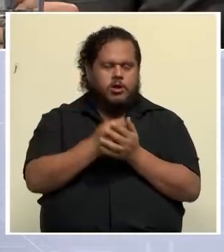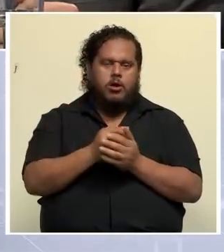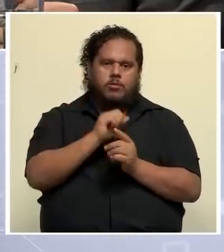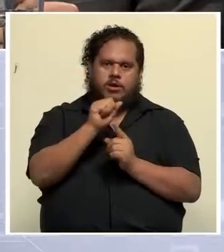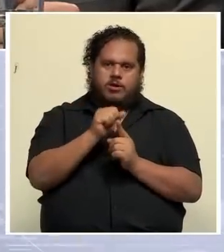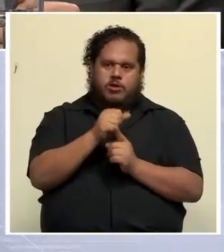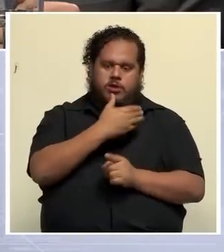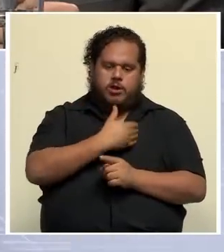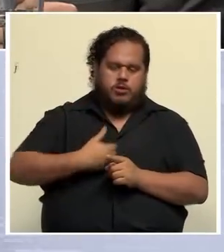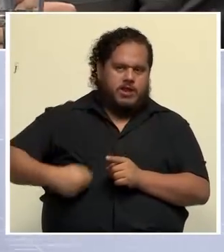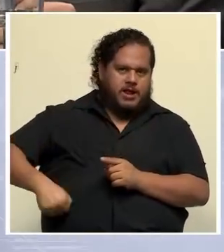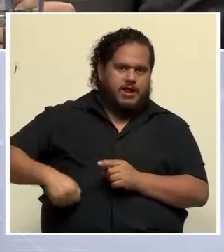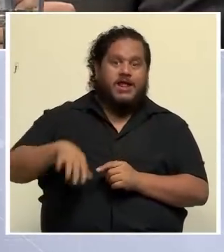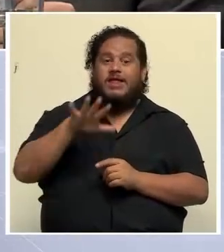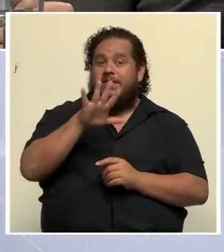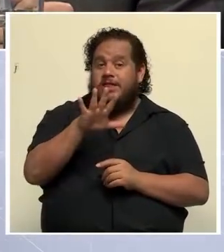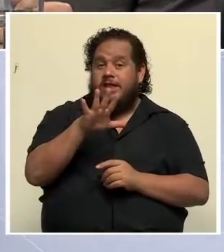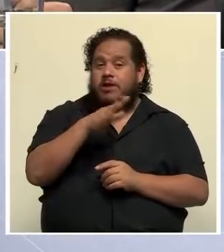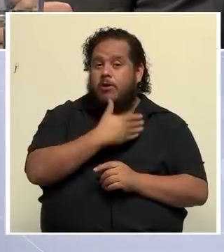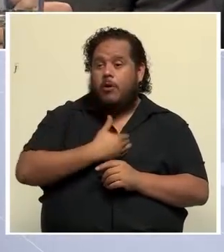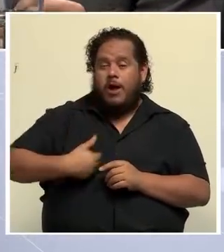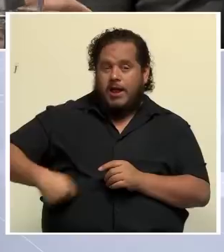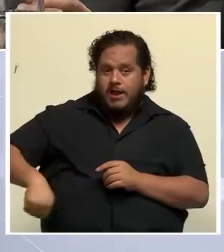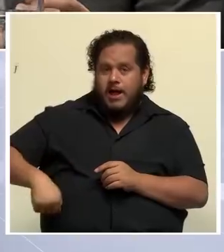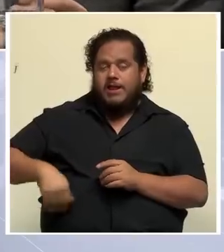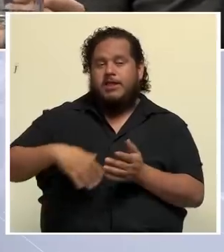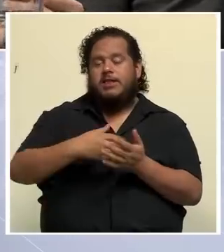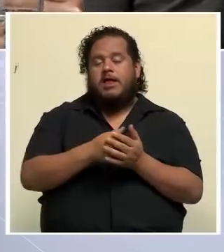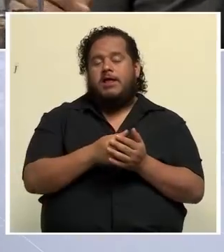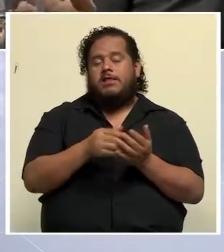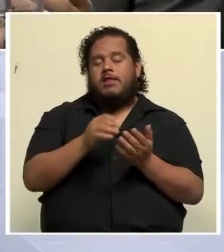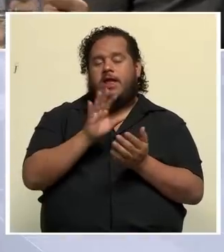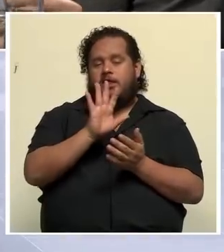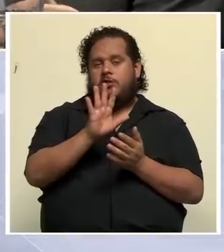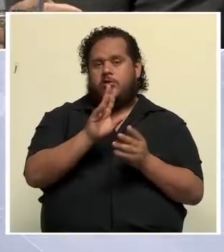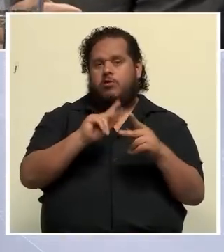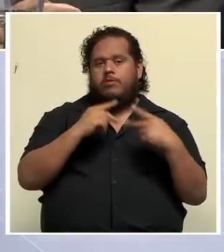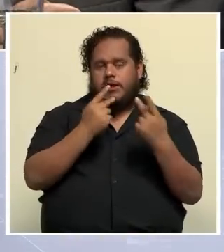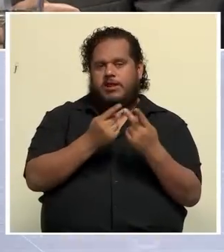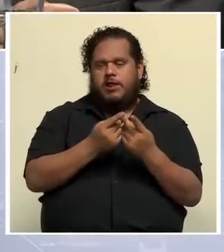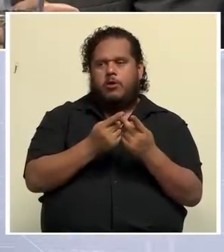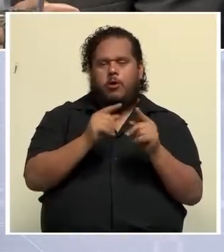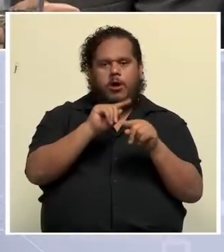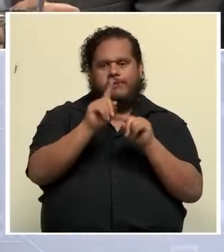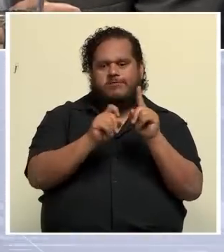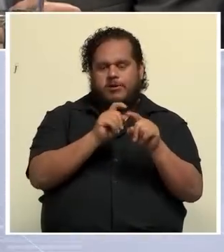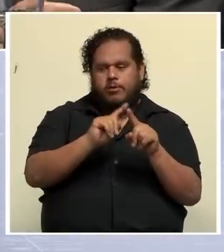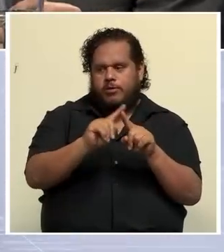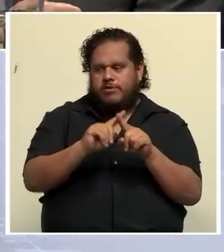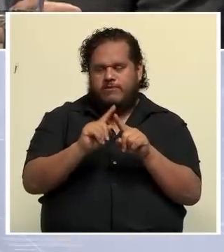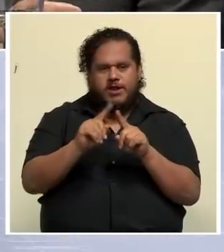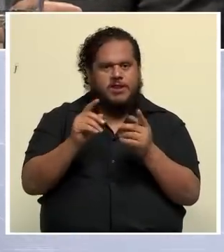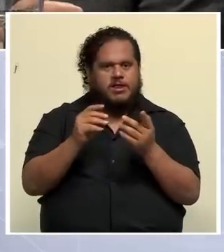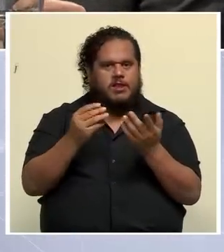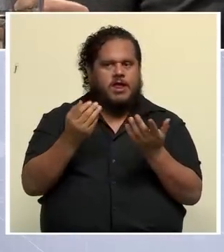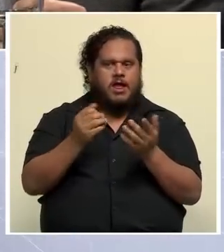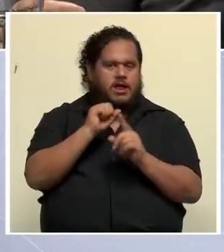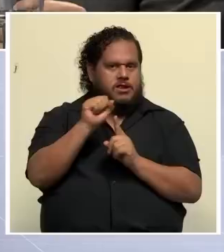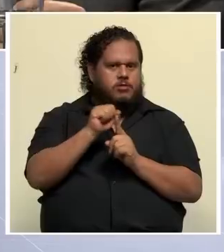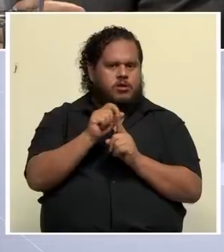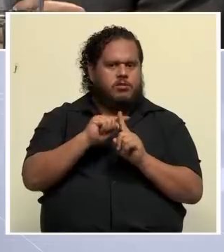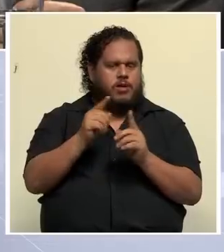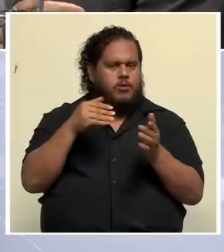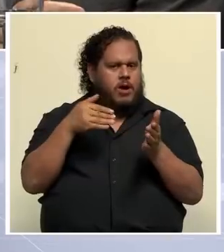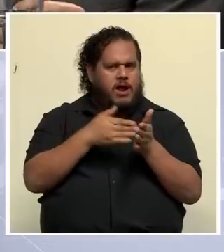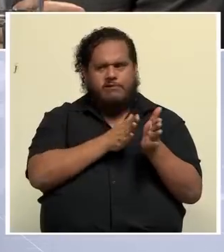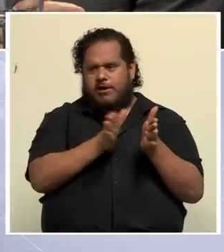los alcaldes, 5 alcaldes de su partido cuestionados por diversos motivos, pero ha repercutido ahí. Don